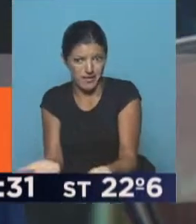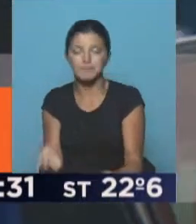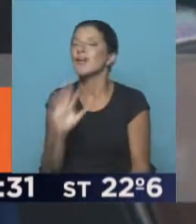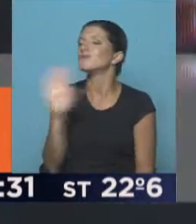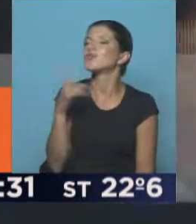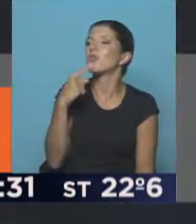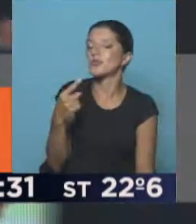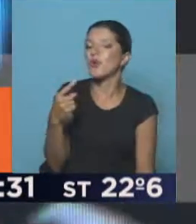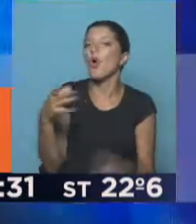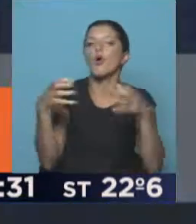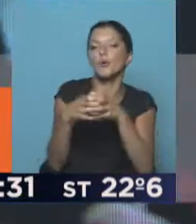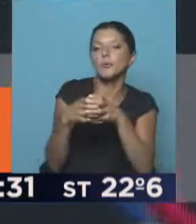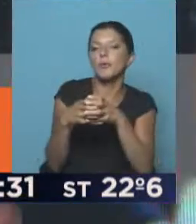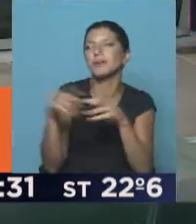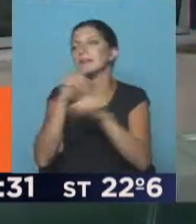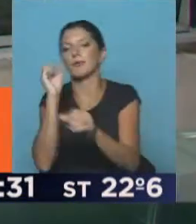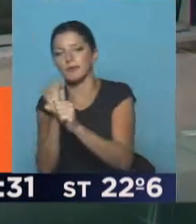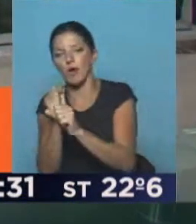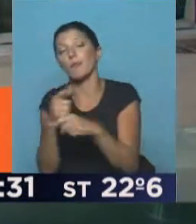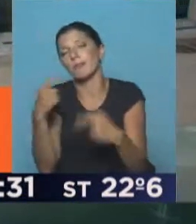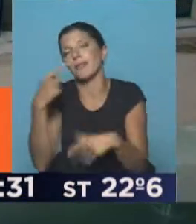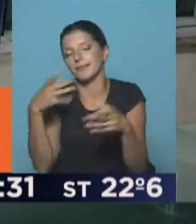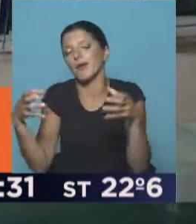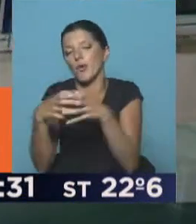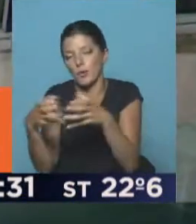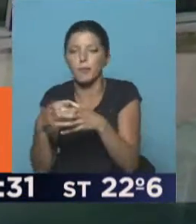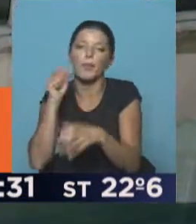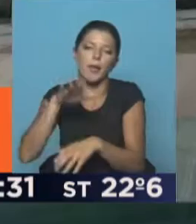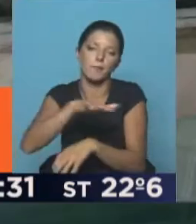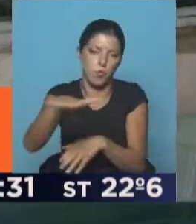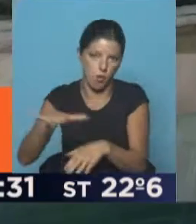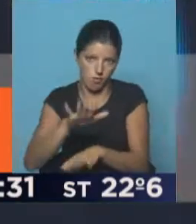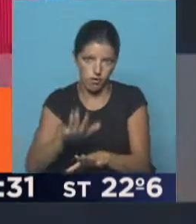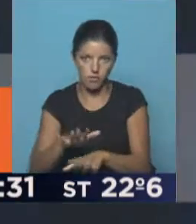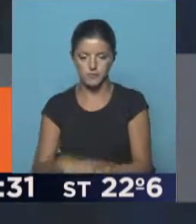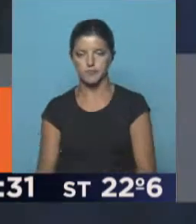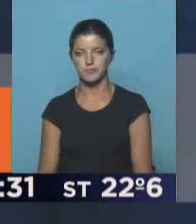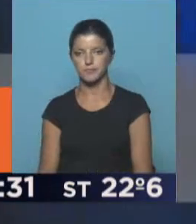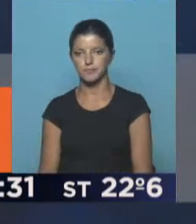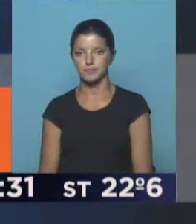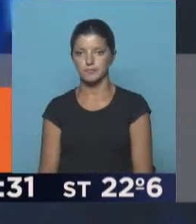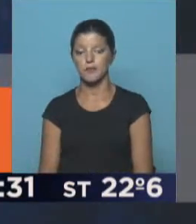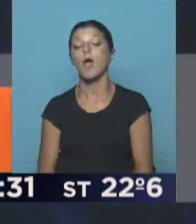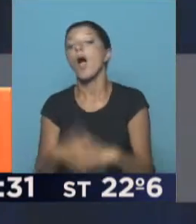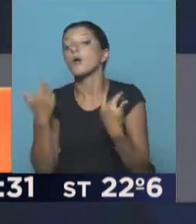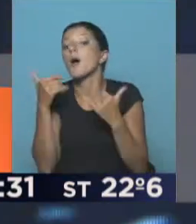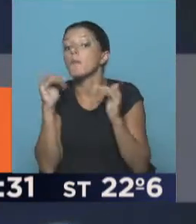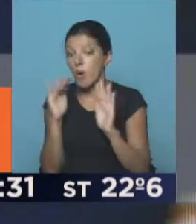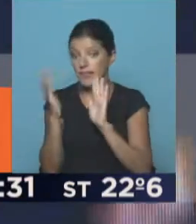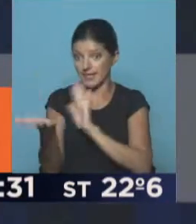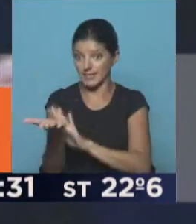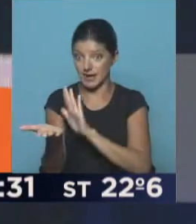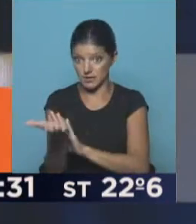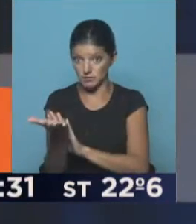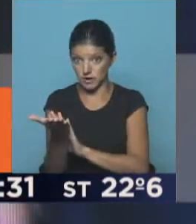llamaría ni clase ni trabajadora, pero bueno, sectores populares o sectores... ahora, esa salida puede ser por derecha, como vemos que hay en